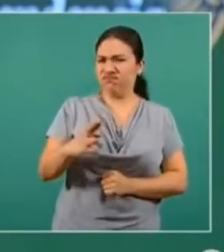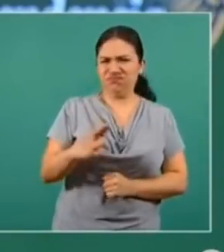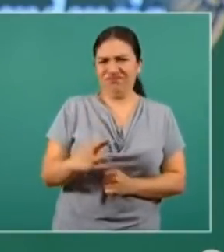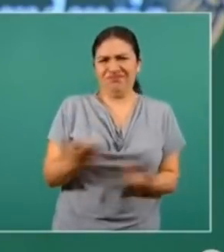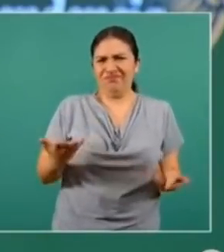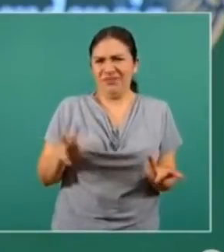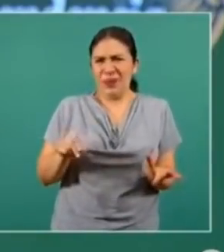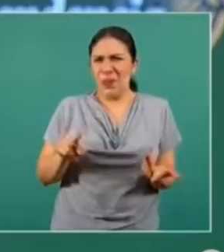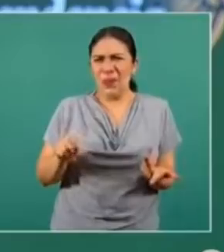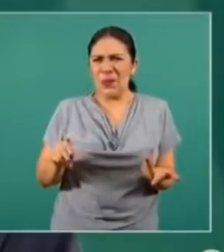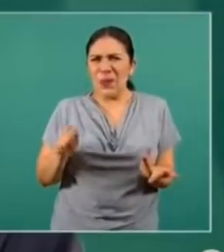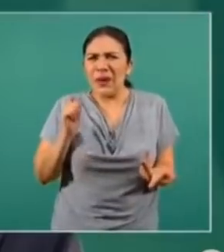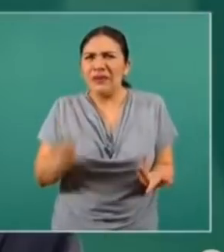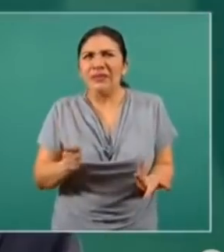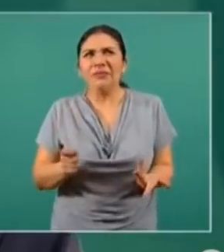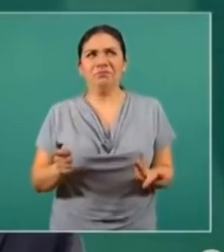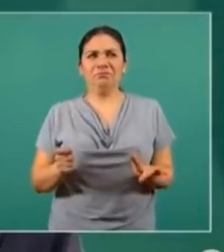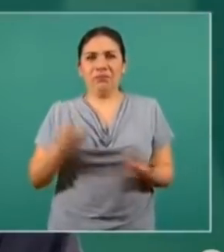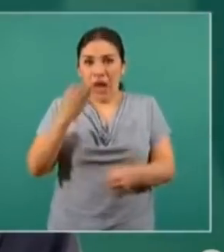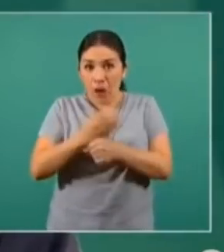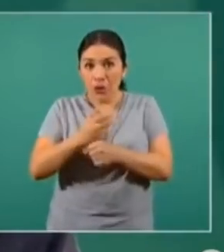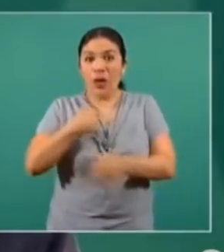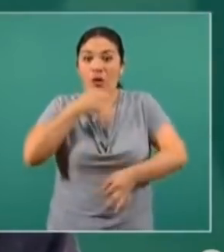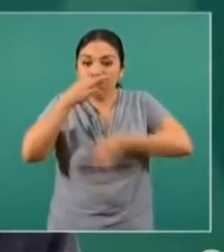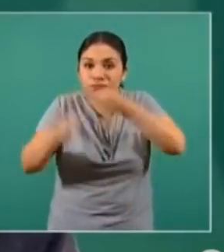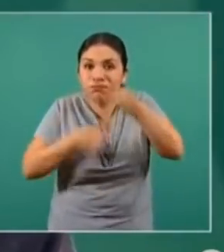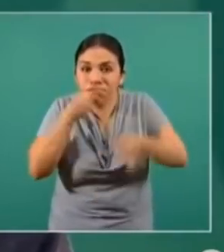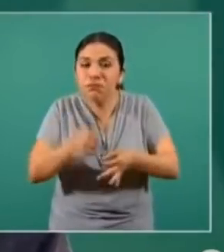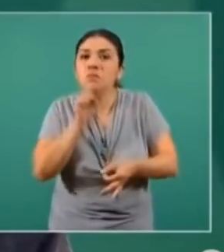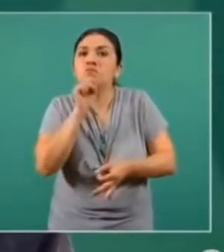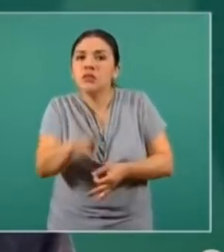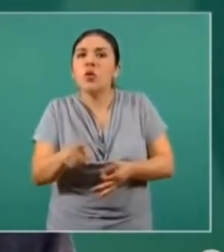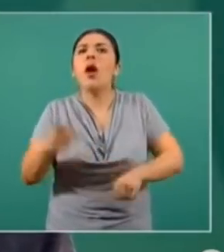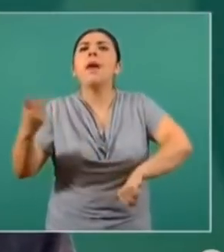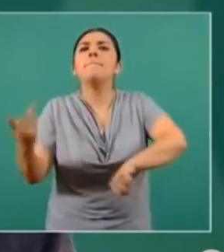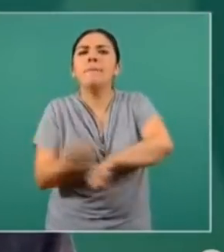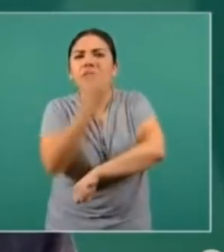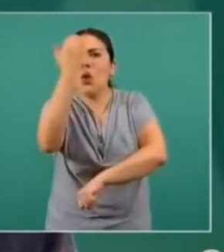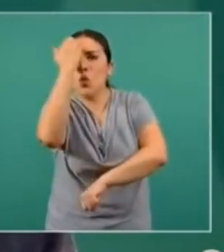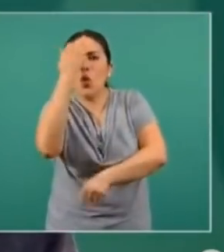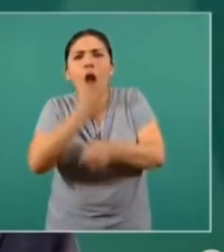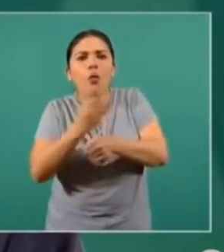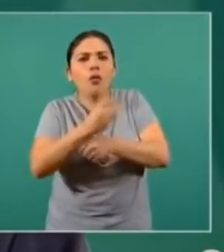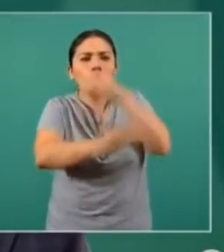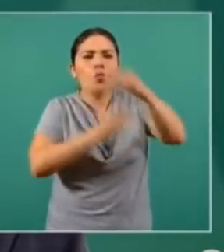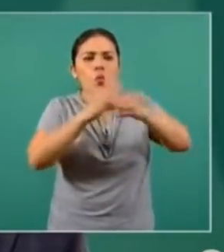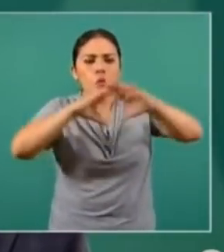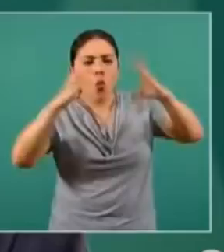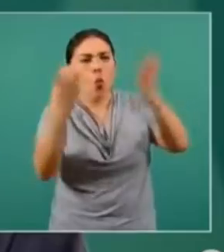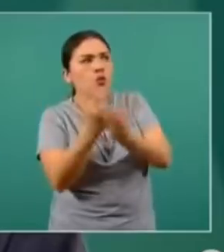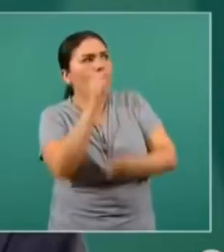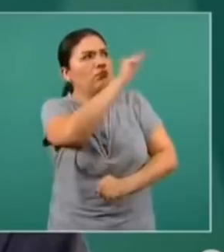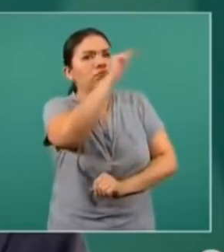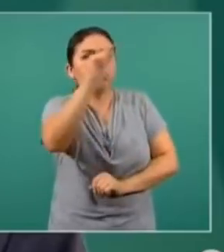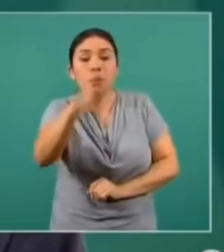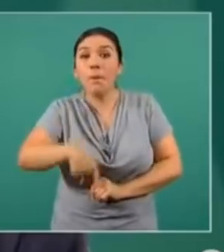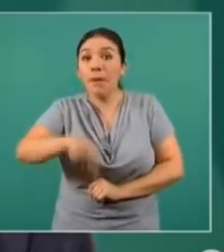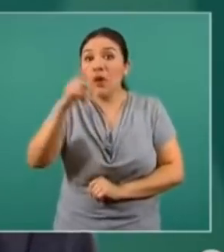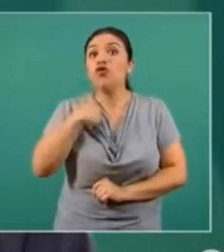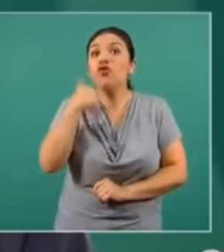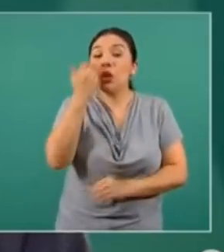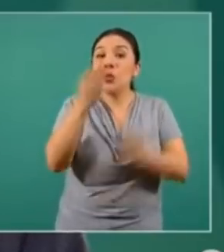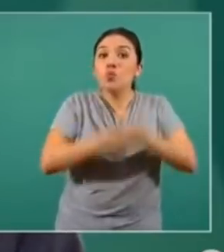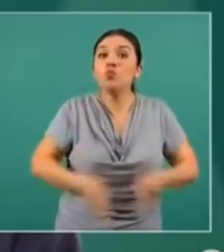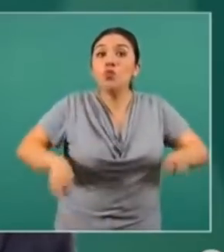no, estamos anunciando exactamente lo que se conoce en este momento en el mundo, pero consideramos que es